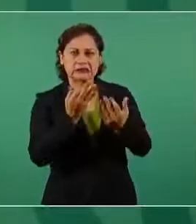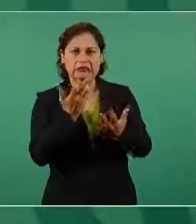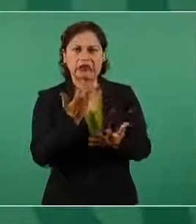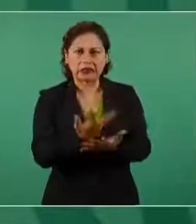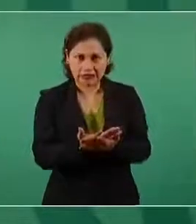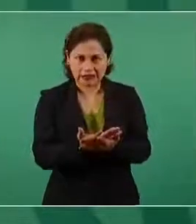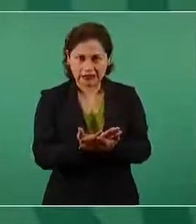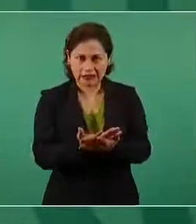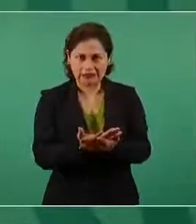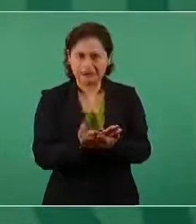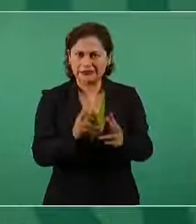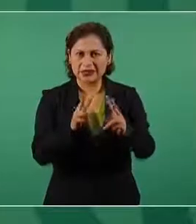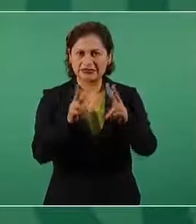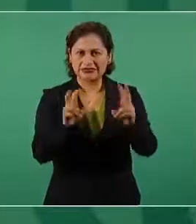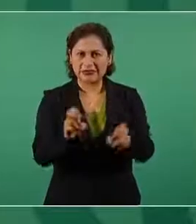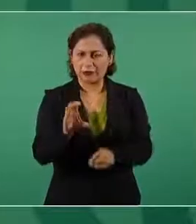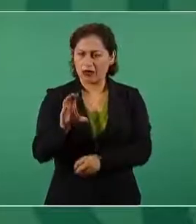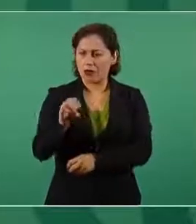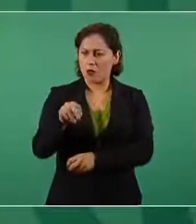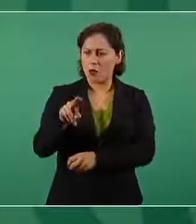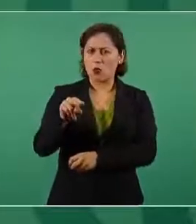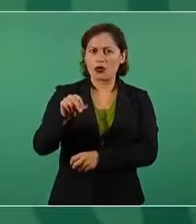el comunismo.